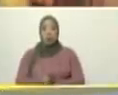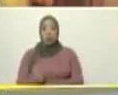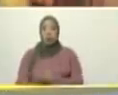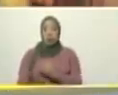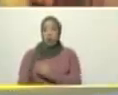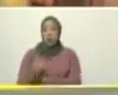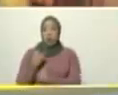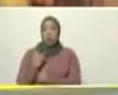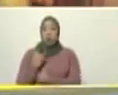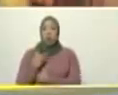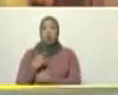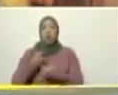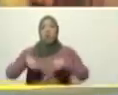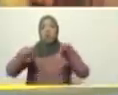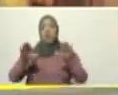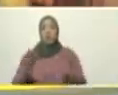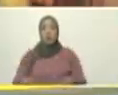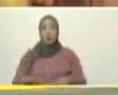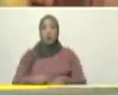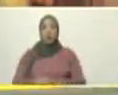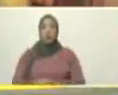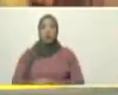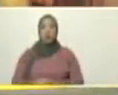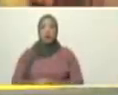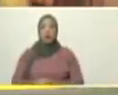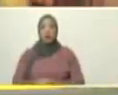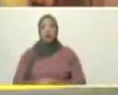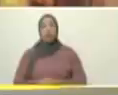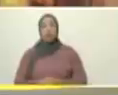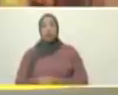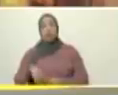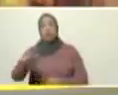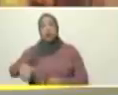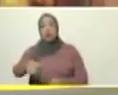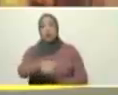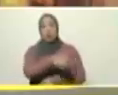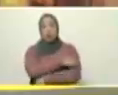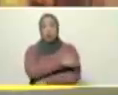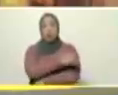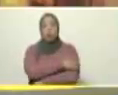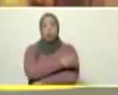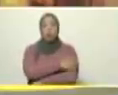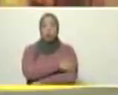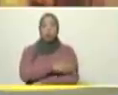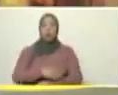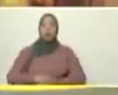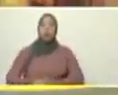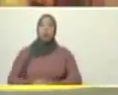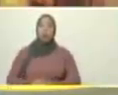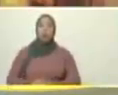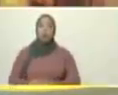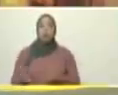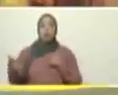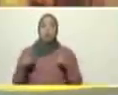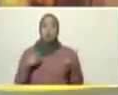sintieron defraudados. Mucha gente opositora, antichavista, incluyendo líderes políticos, al